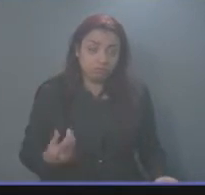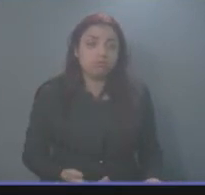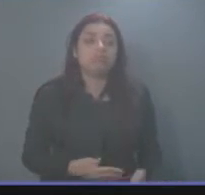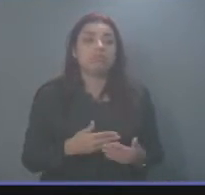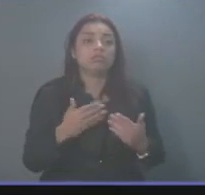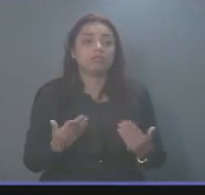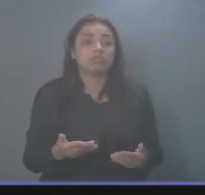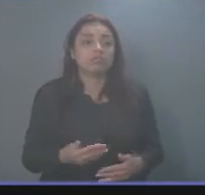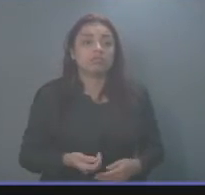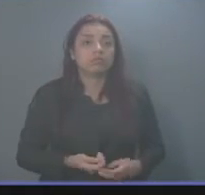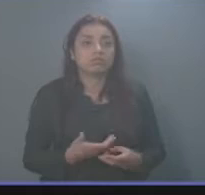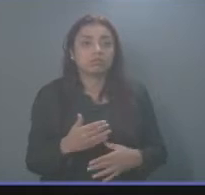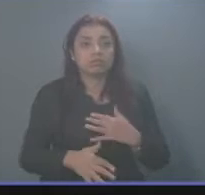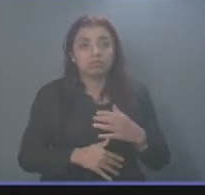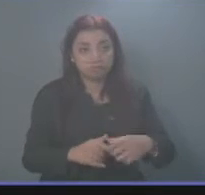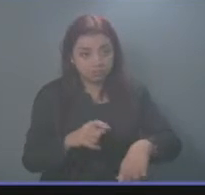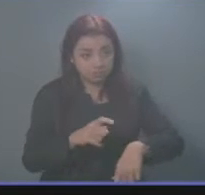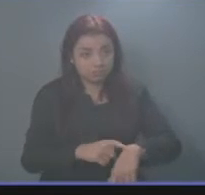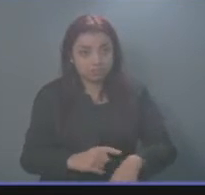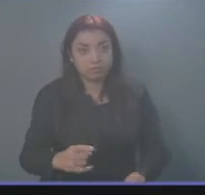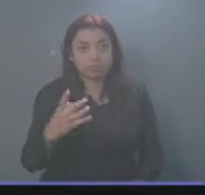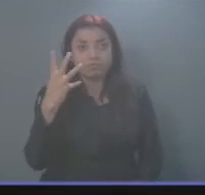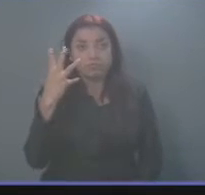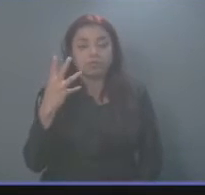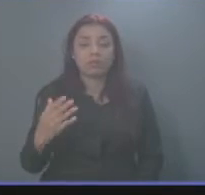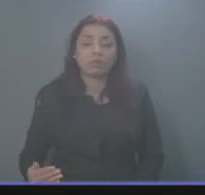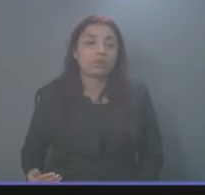estamos estableciendo un plazo de 4 años.